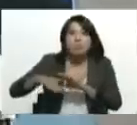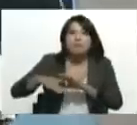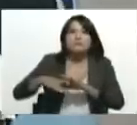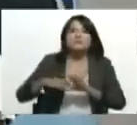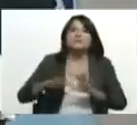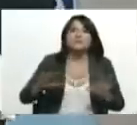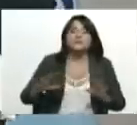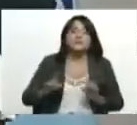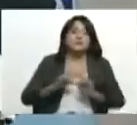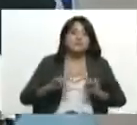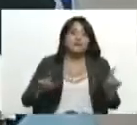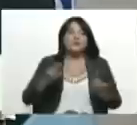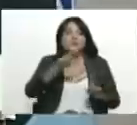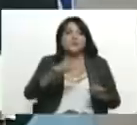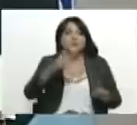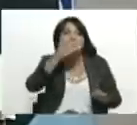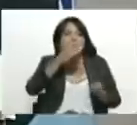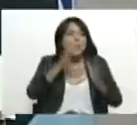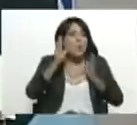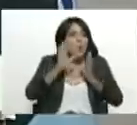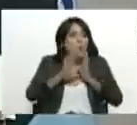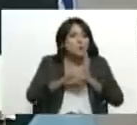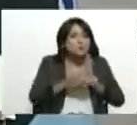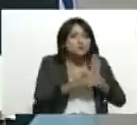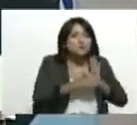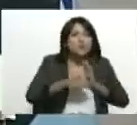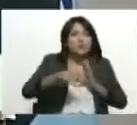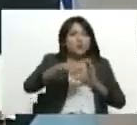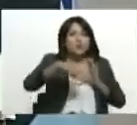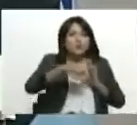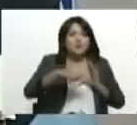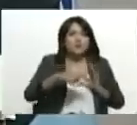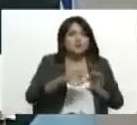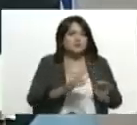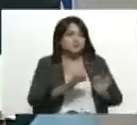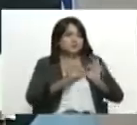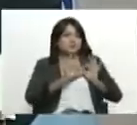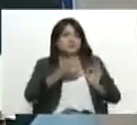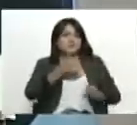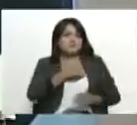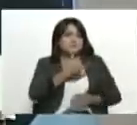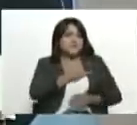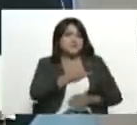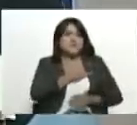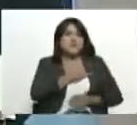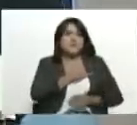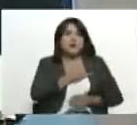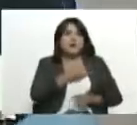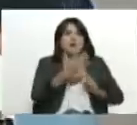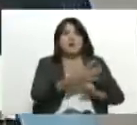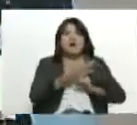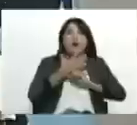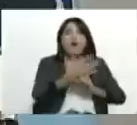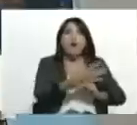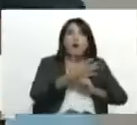porque los corruptos yo no entiendo esto como un corrupto se va autocalificar de perseguido político si tú lo que eres un gampón